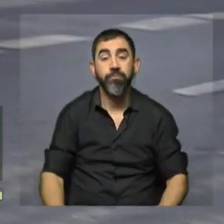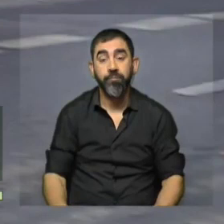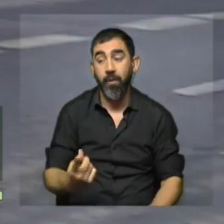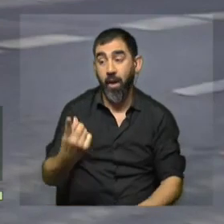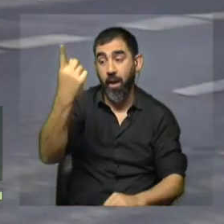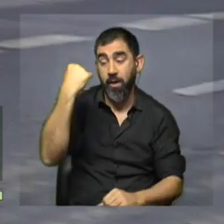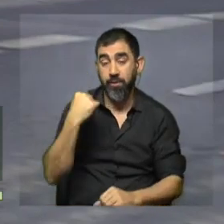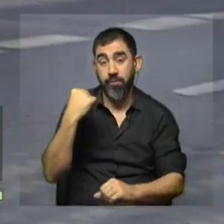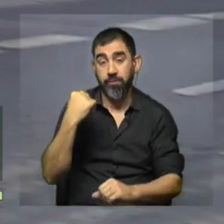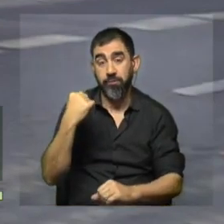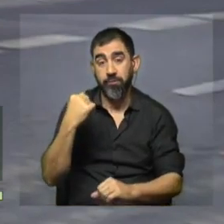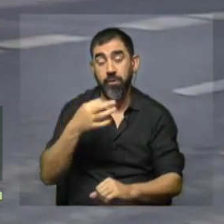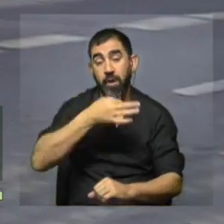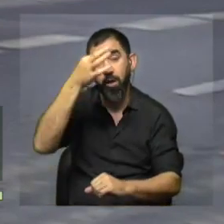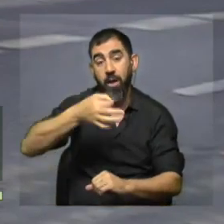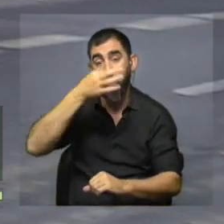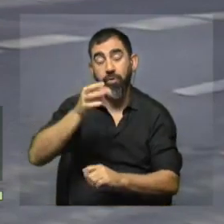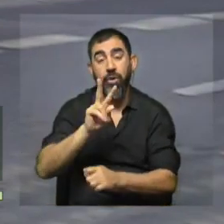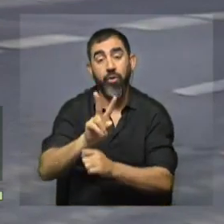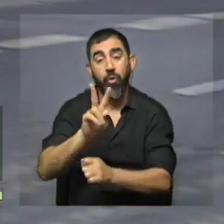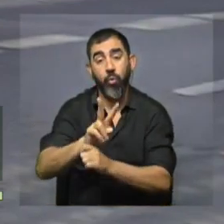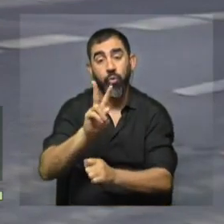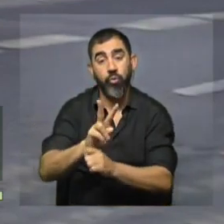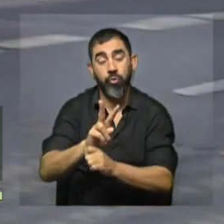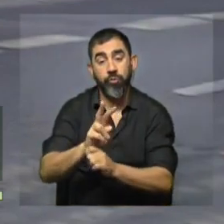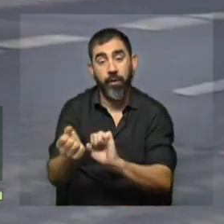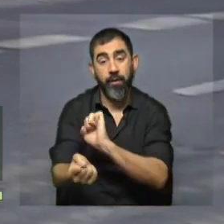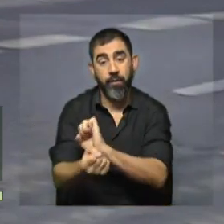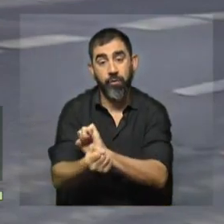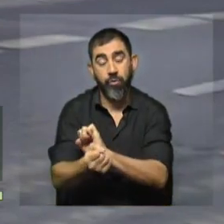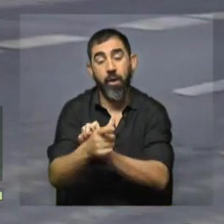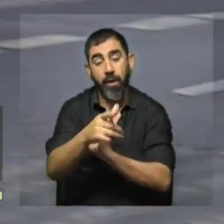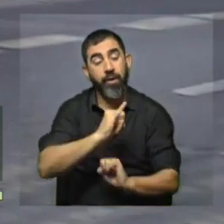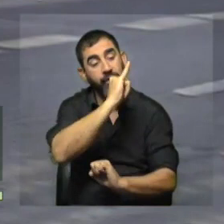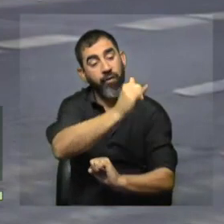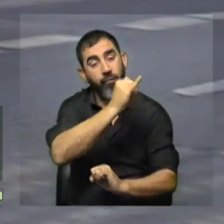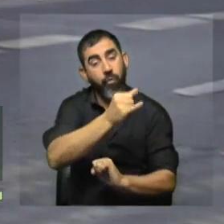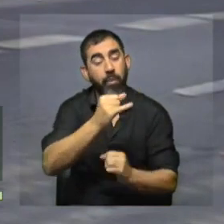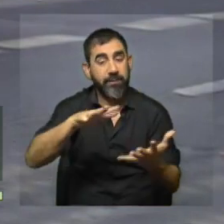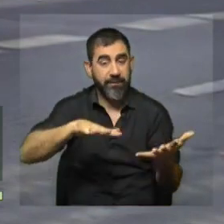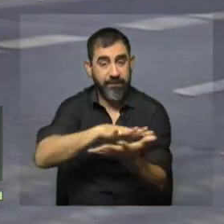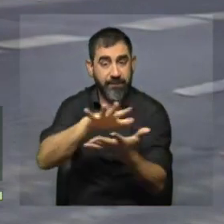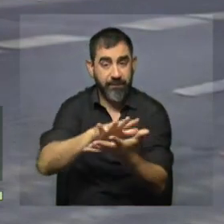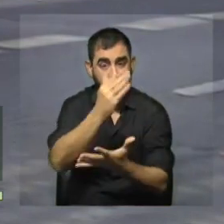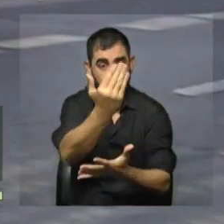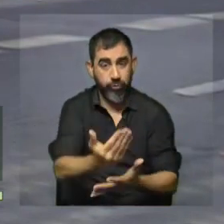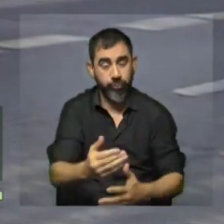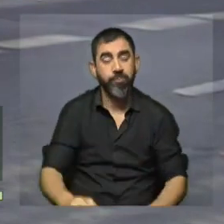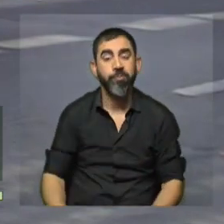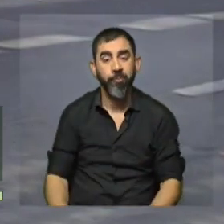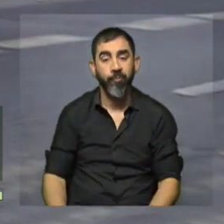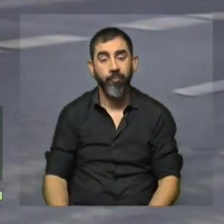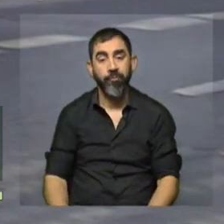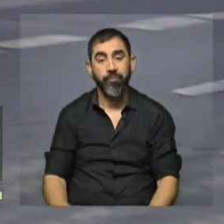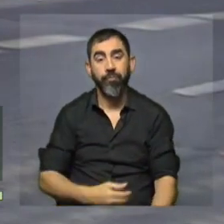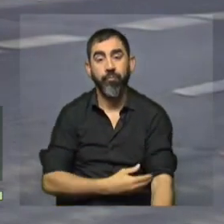ayer se realizó la audiencia de control de detención, donde se le informó sobre cuál es su situación procesal, donde